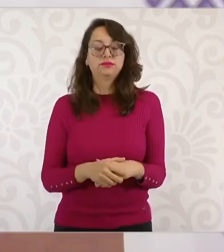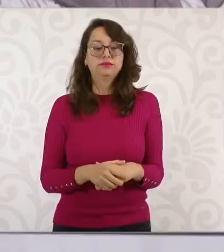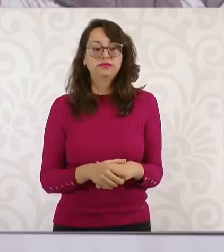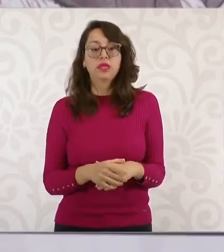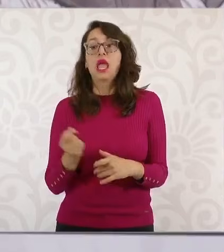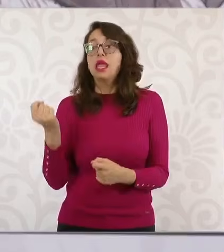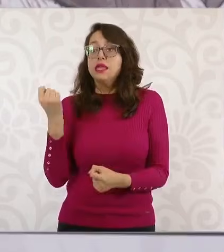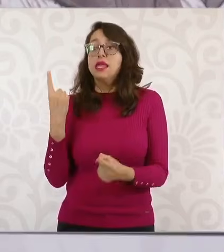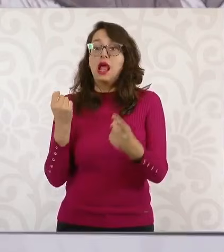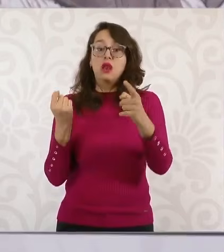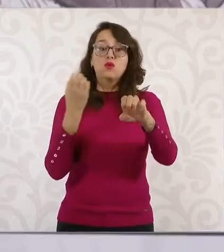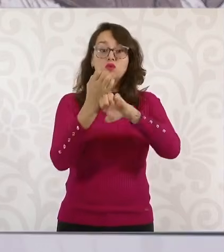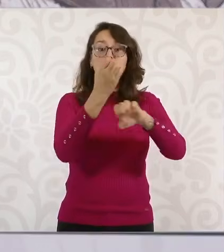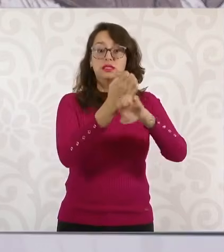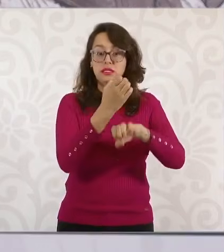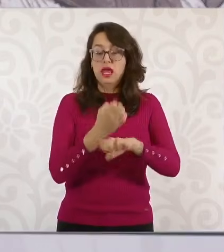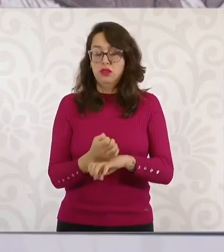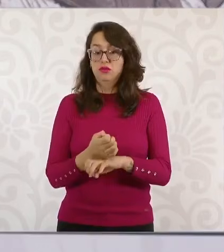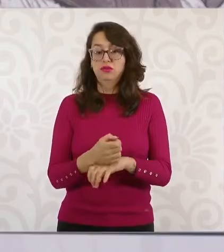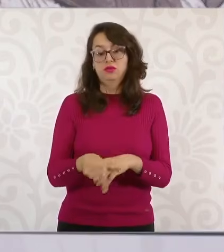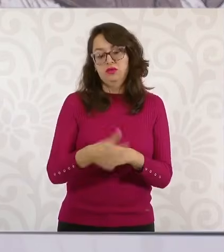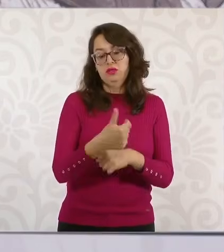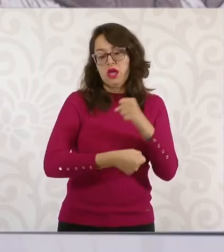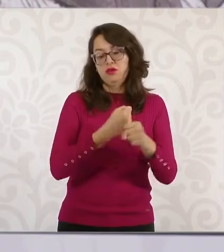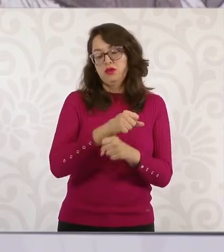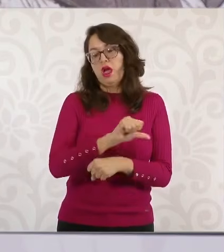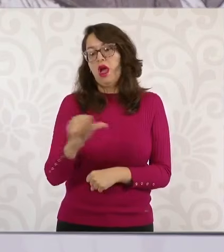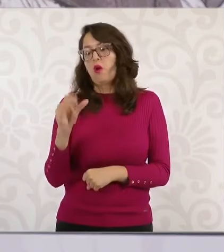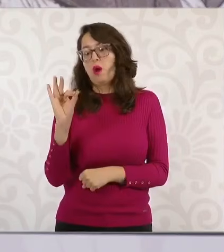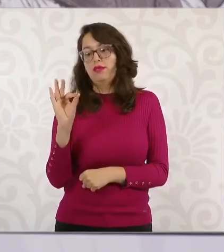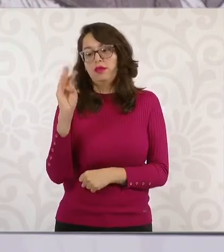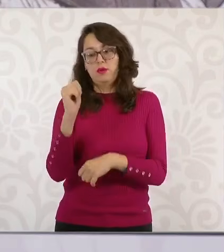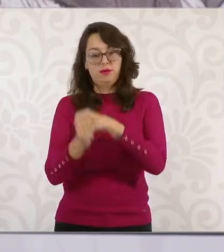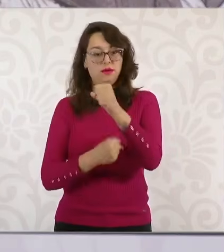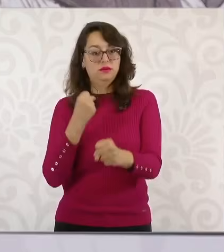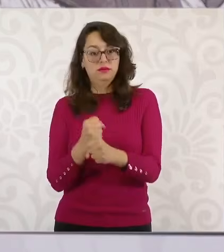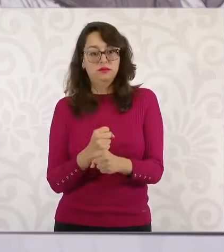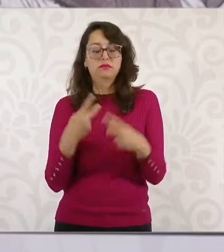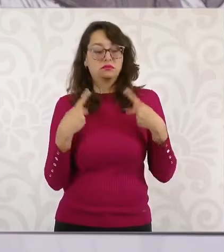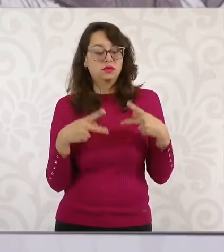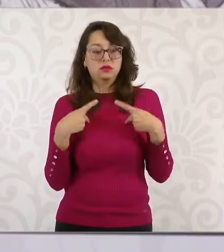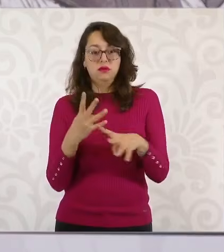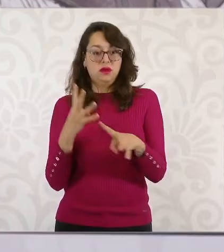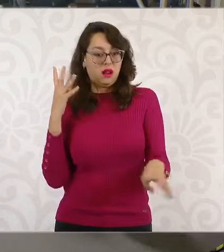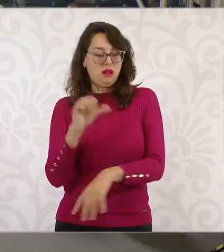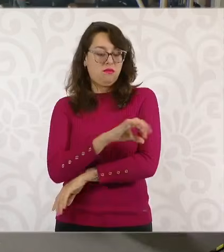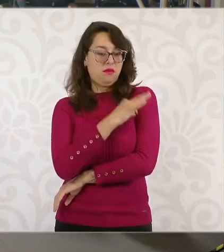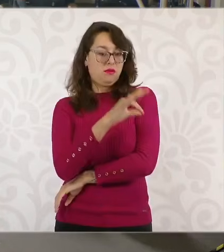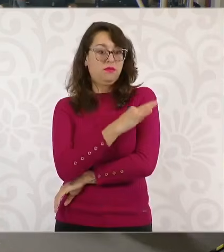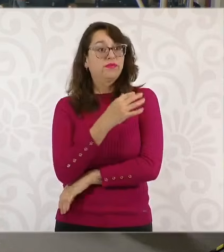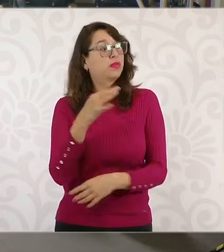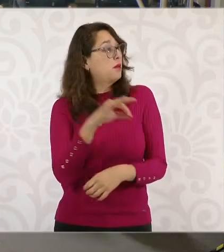algunos estados se está vacunando hasta los 49 años. Pero quien llegue se le puede Nadie poner su tendría que vacuna. esconder